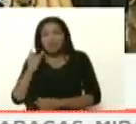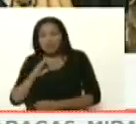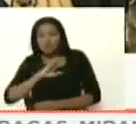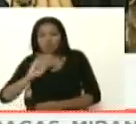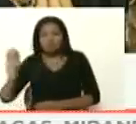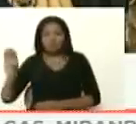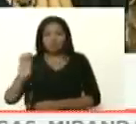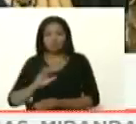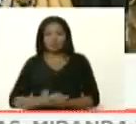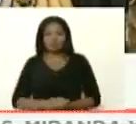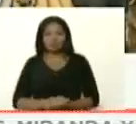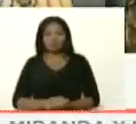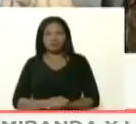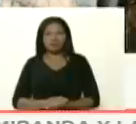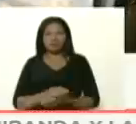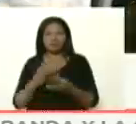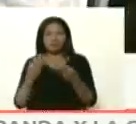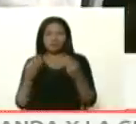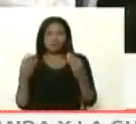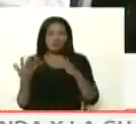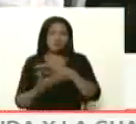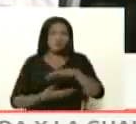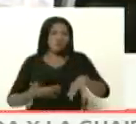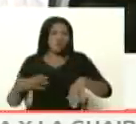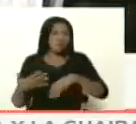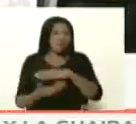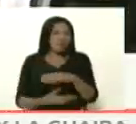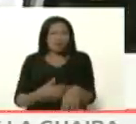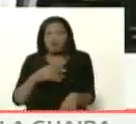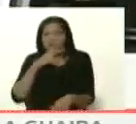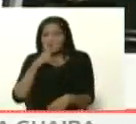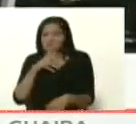país. Tuvieron que pasar